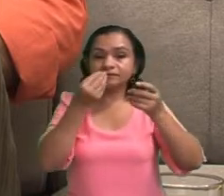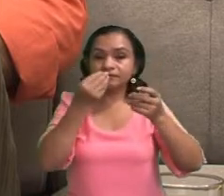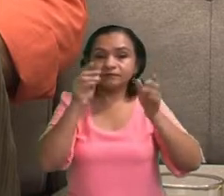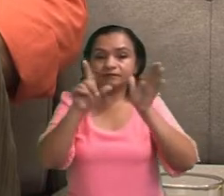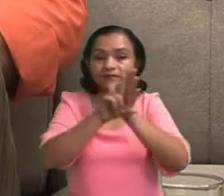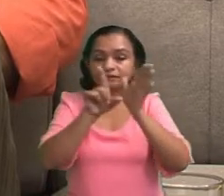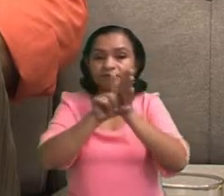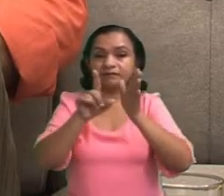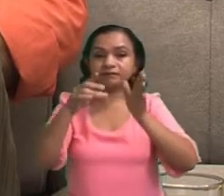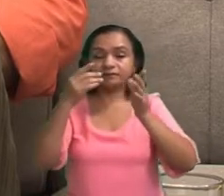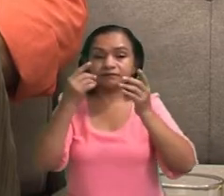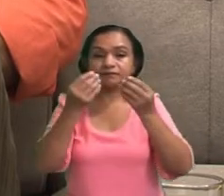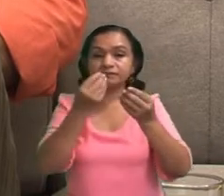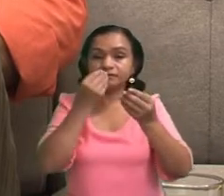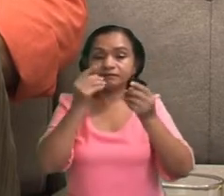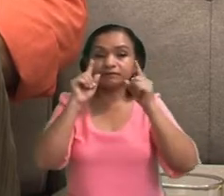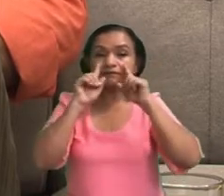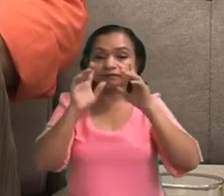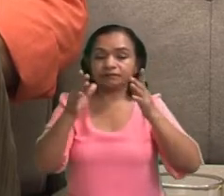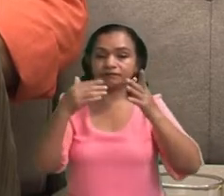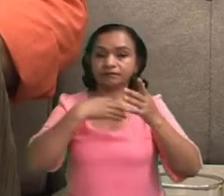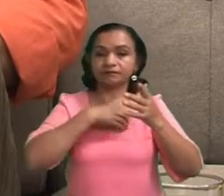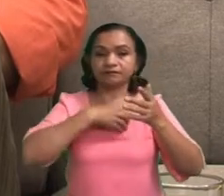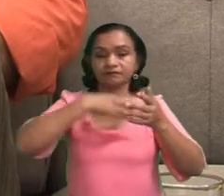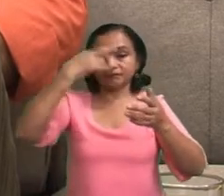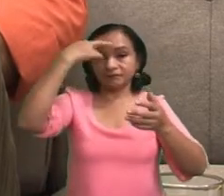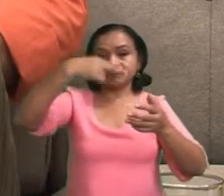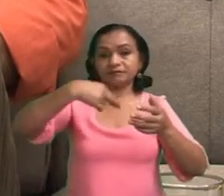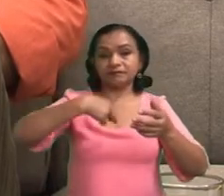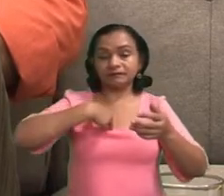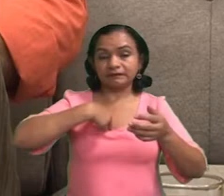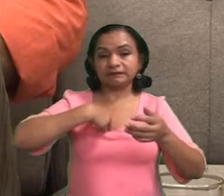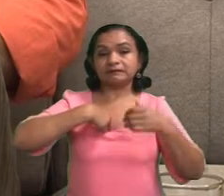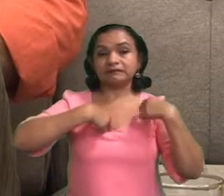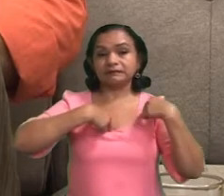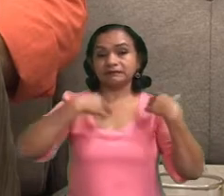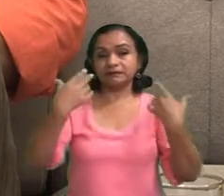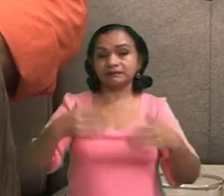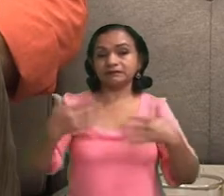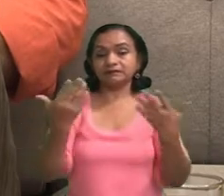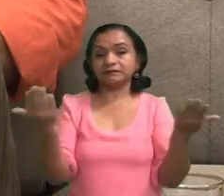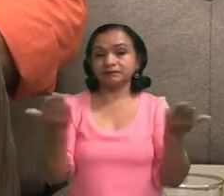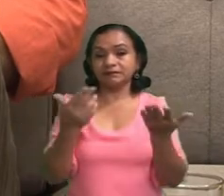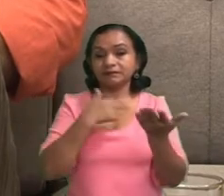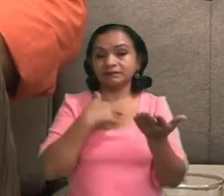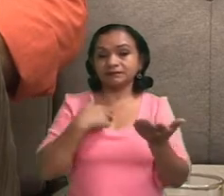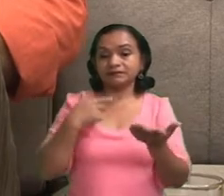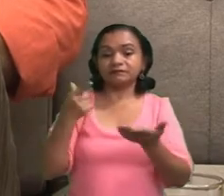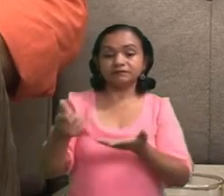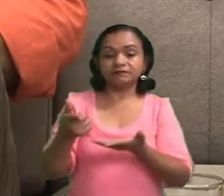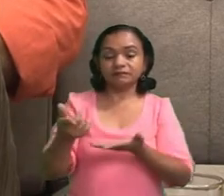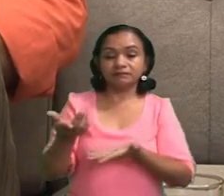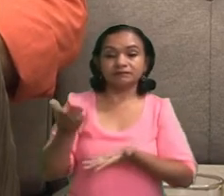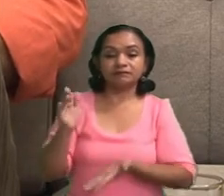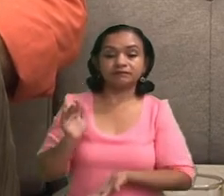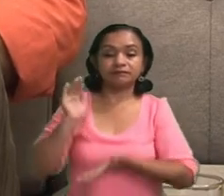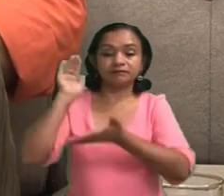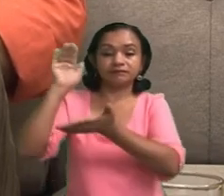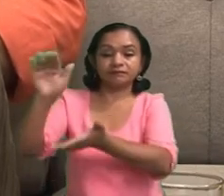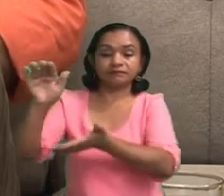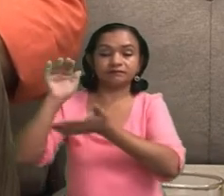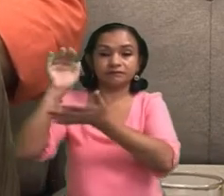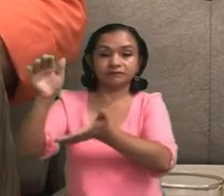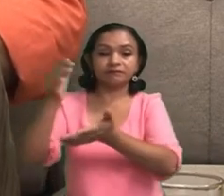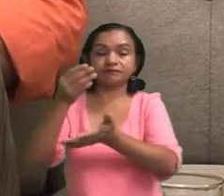diría que es sobre nuestros hombros que recae la responsabilidad de garantizar esa